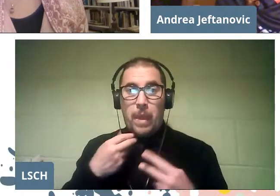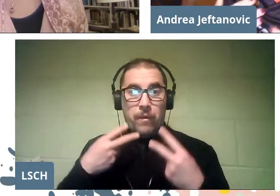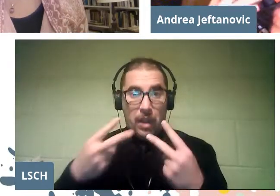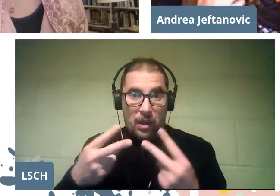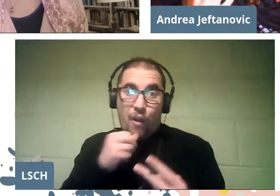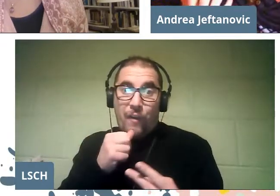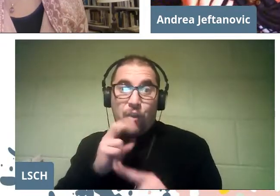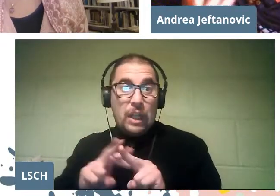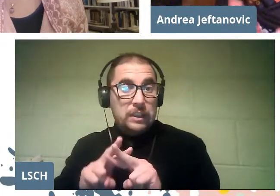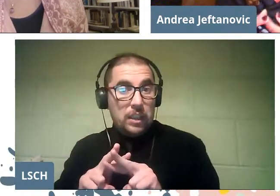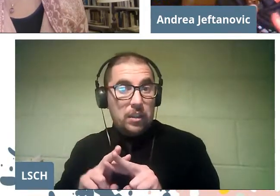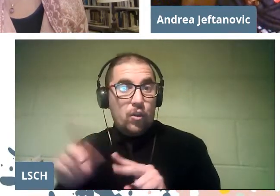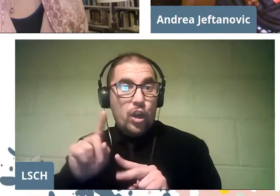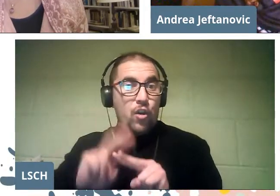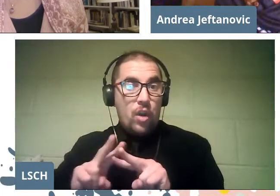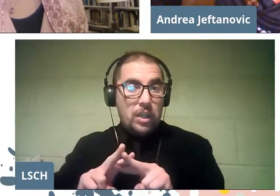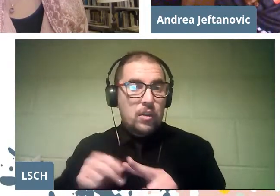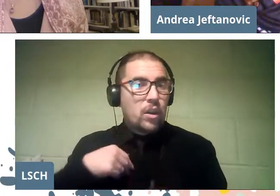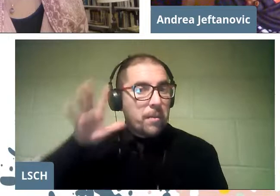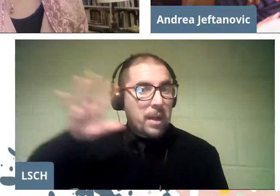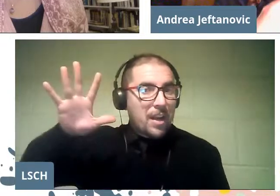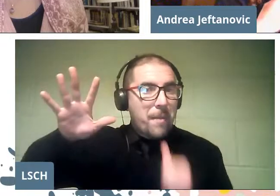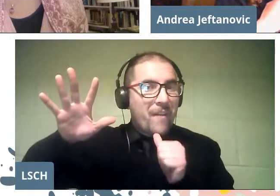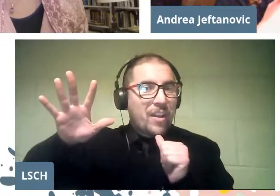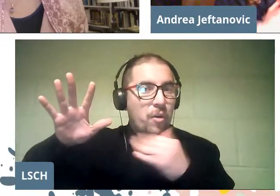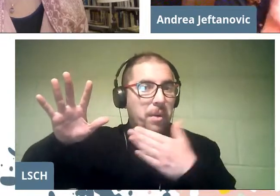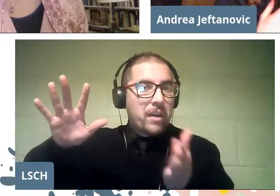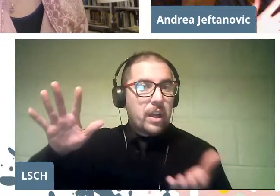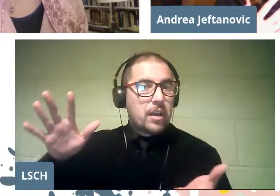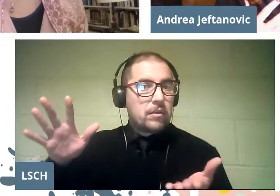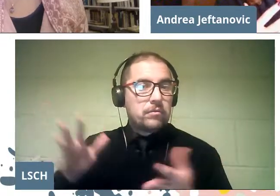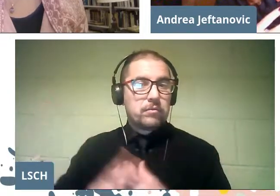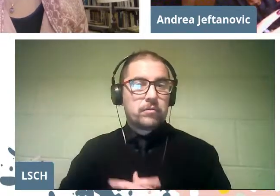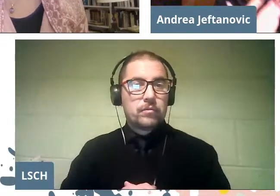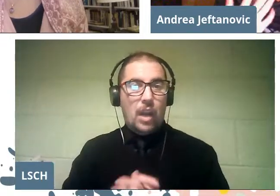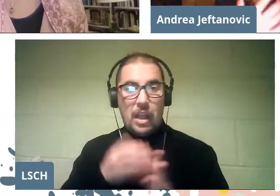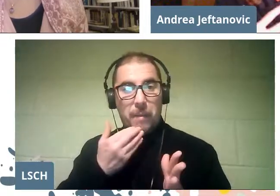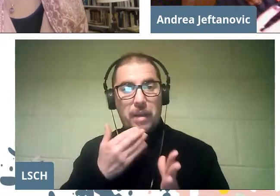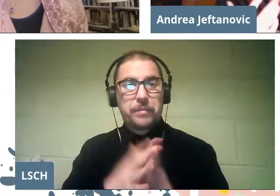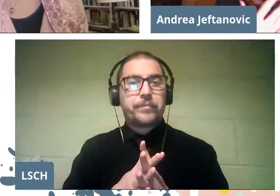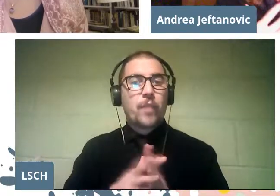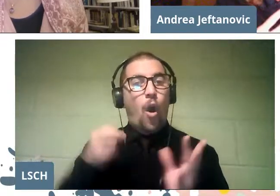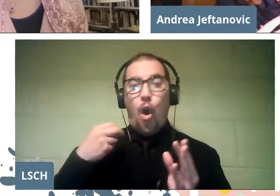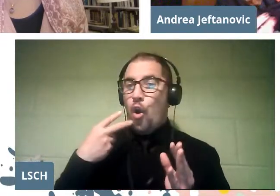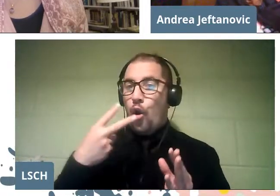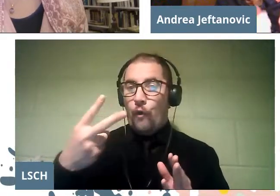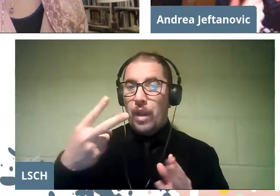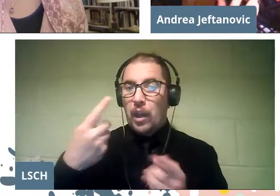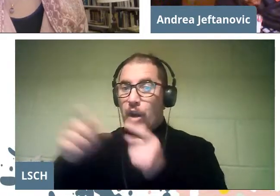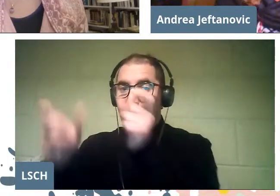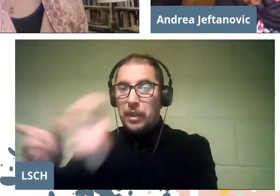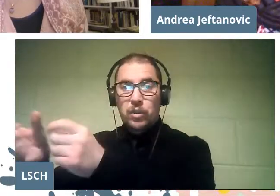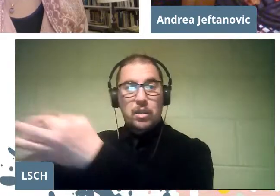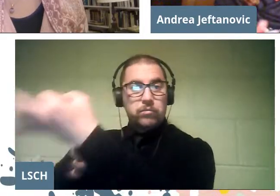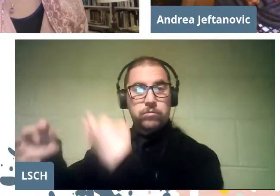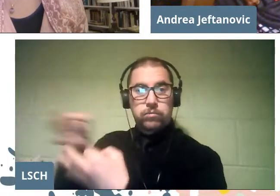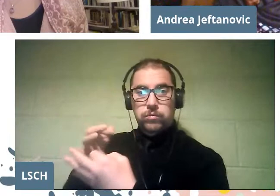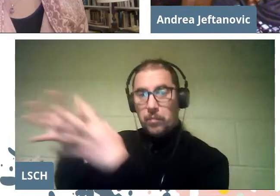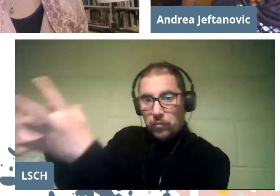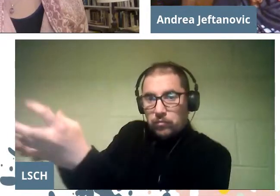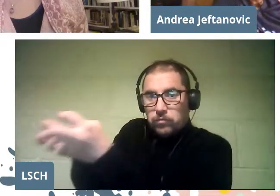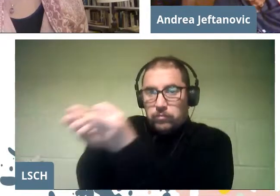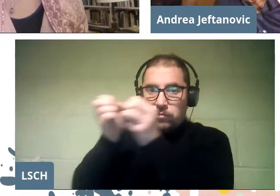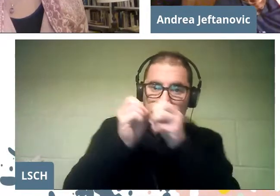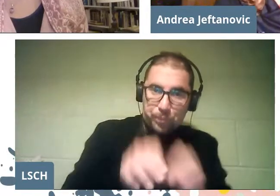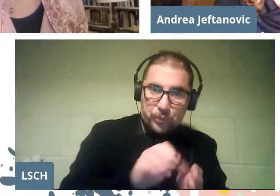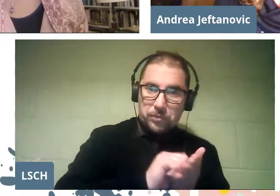hice, lo que me imaginé y no logré concretar, o los viajes que me relataron otros, también me apodero de la voz de otros,